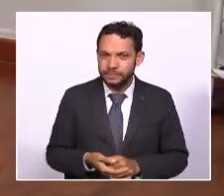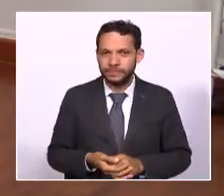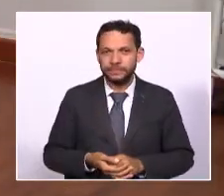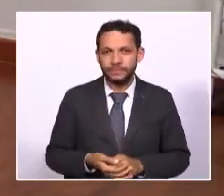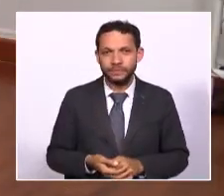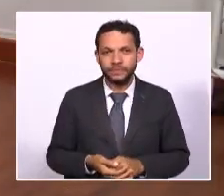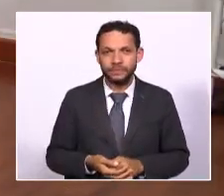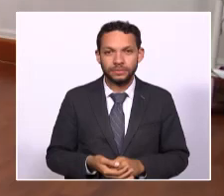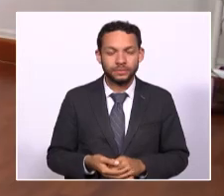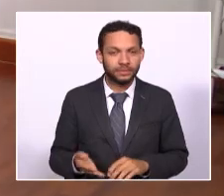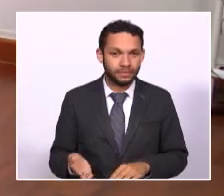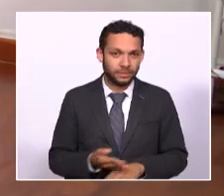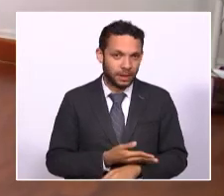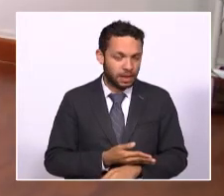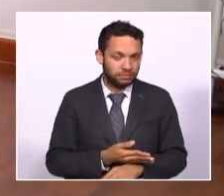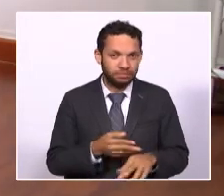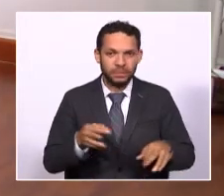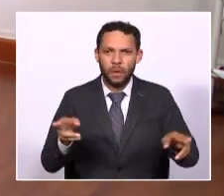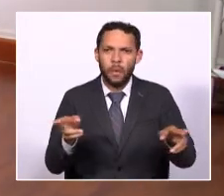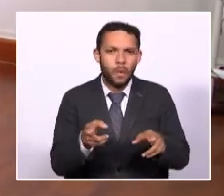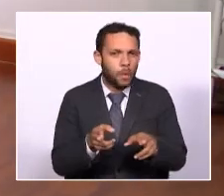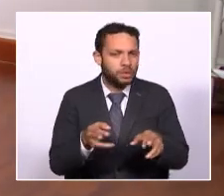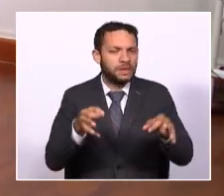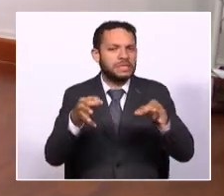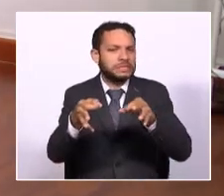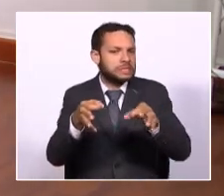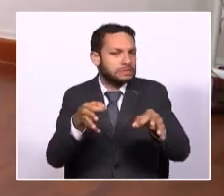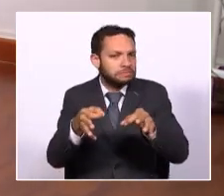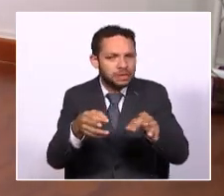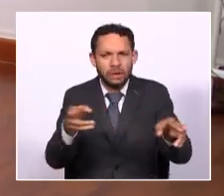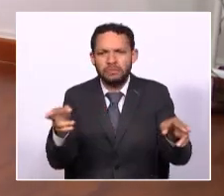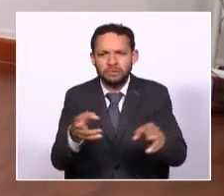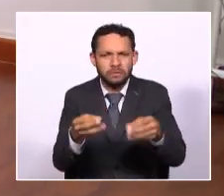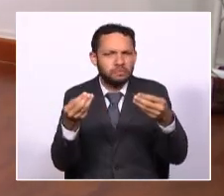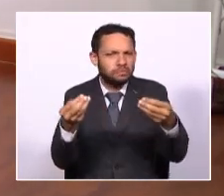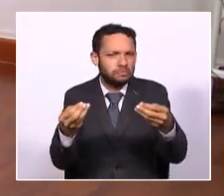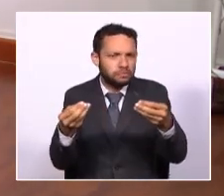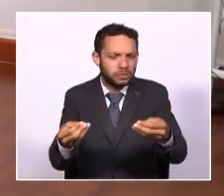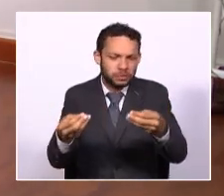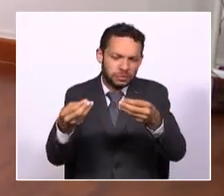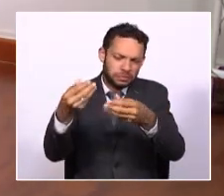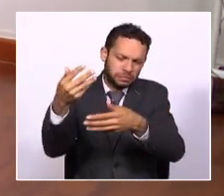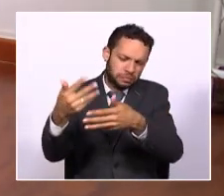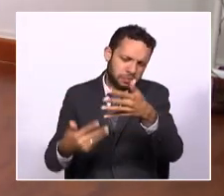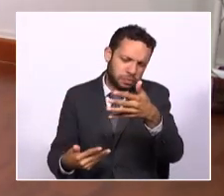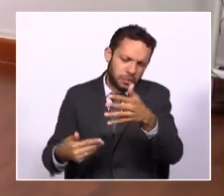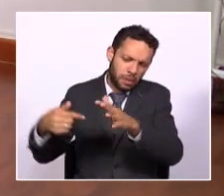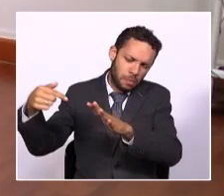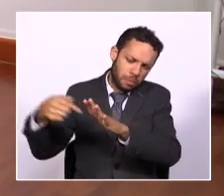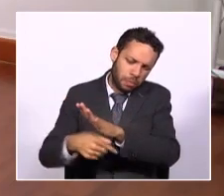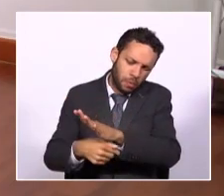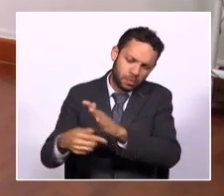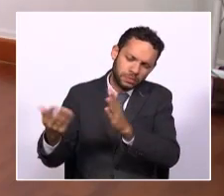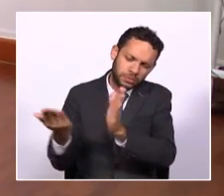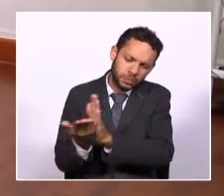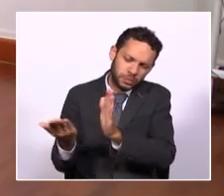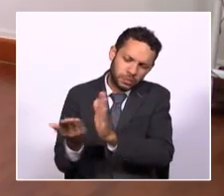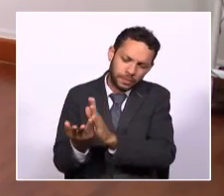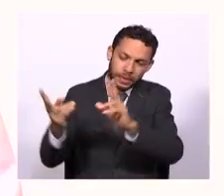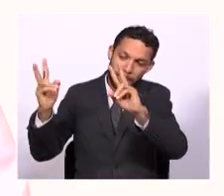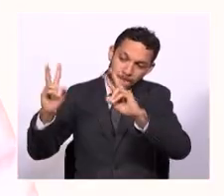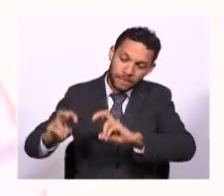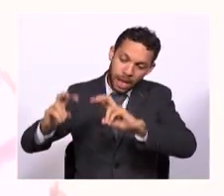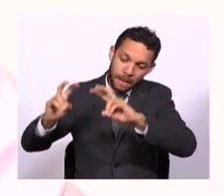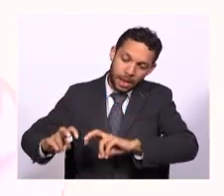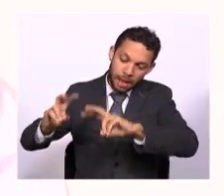Esto es un preámbulo, esto es simplemente una información. Detrás de esto hay mucha academia, mucha práctica, muchos pacientes